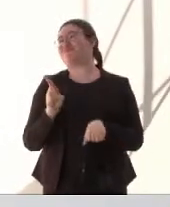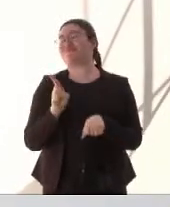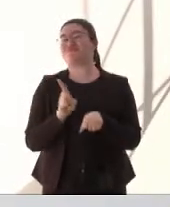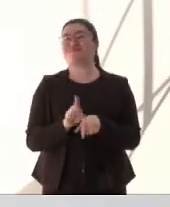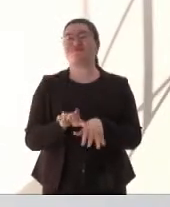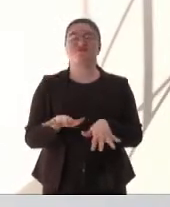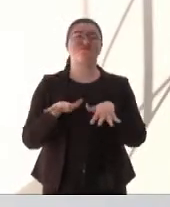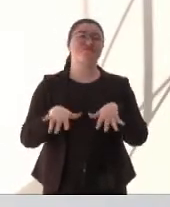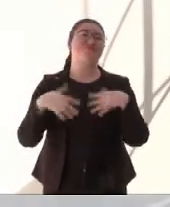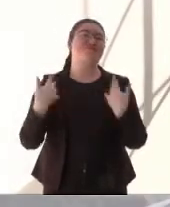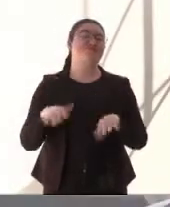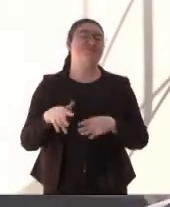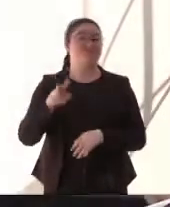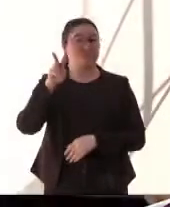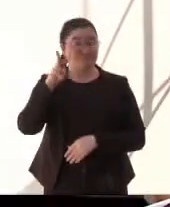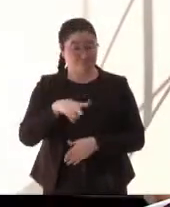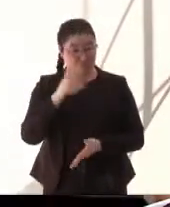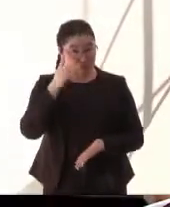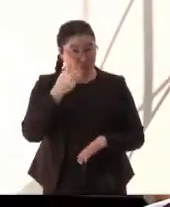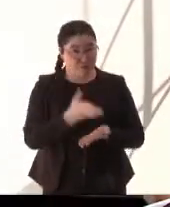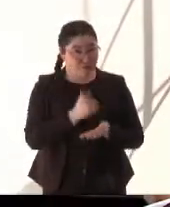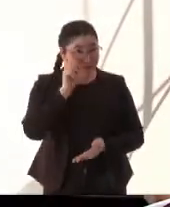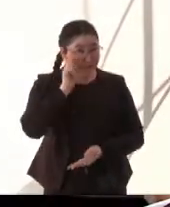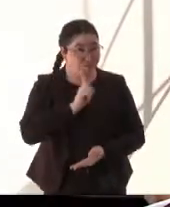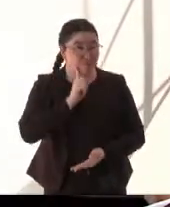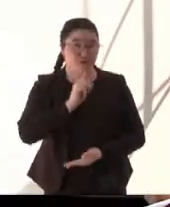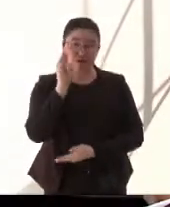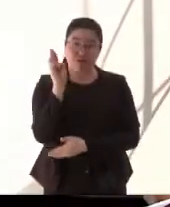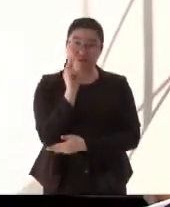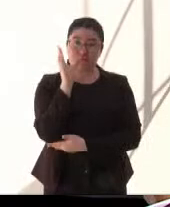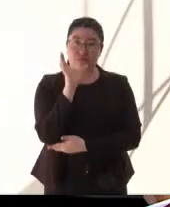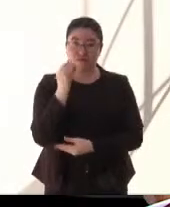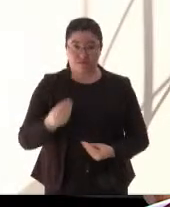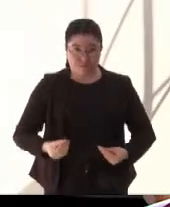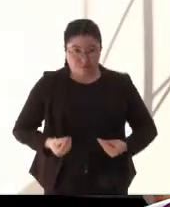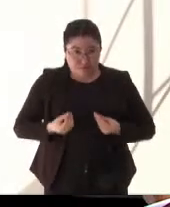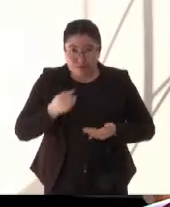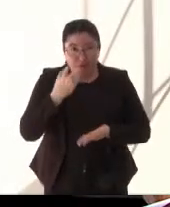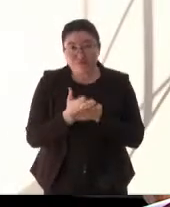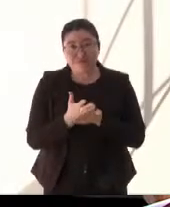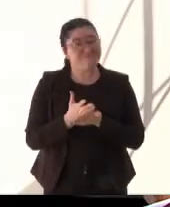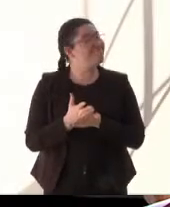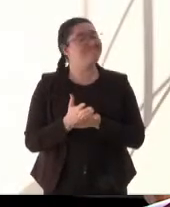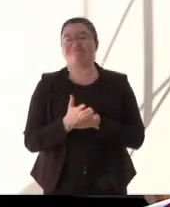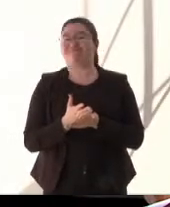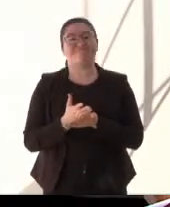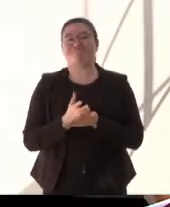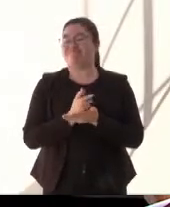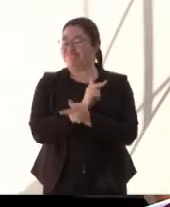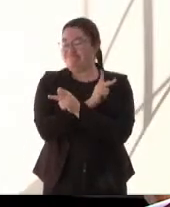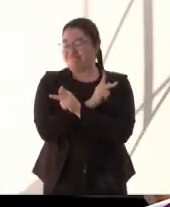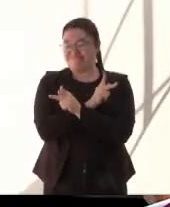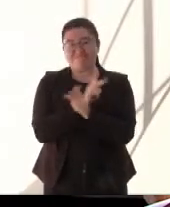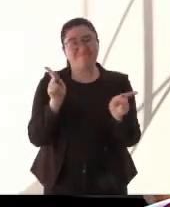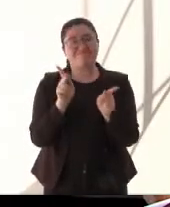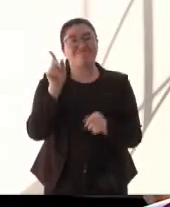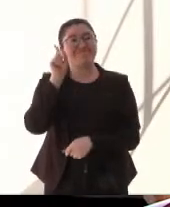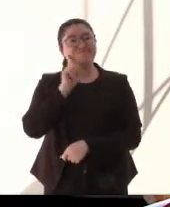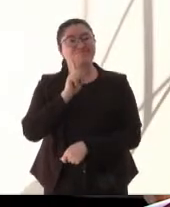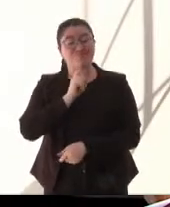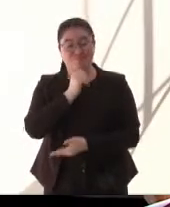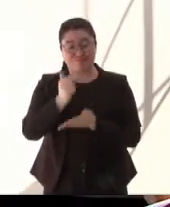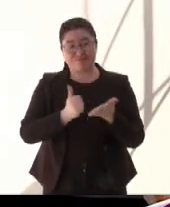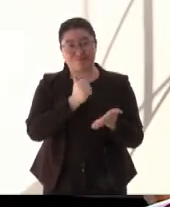un gran día, no solo para las mujeres de Magdalena Contreras, es para las mujeres de la ciudad, es